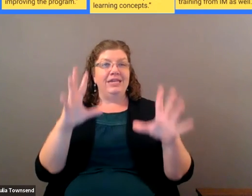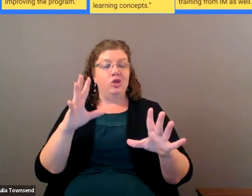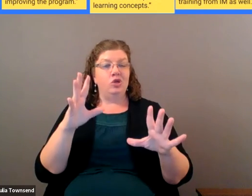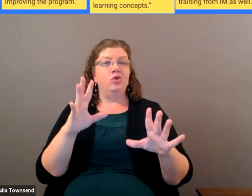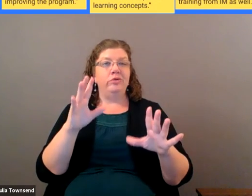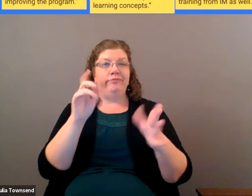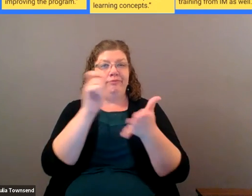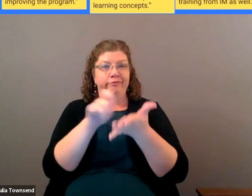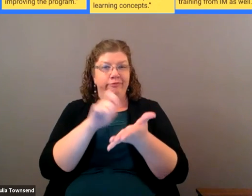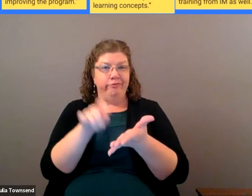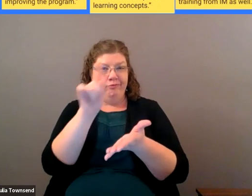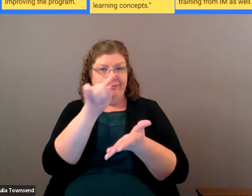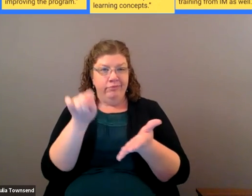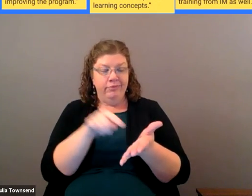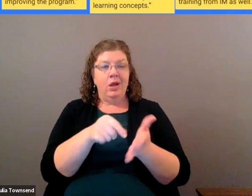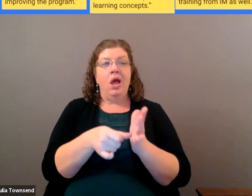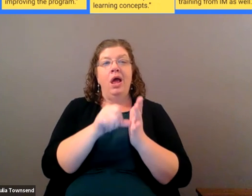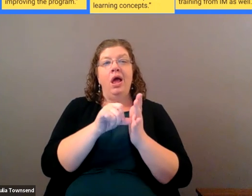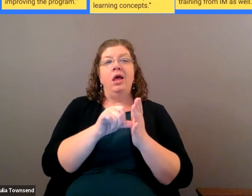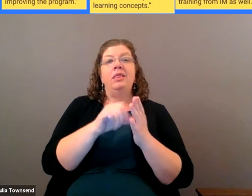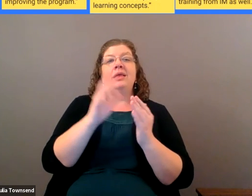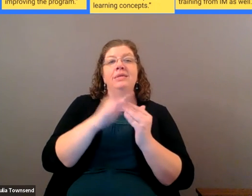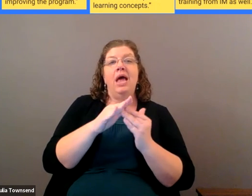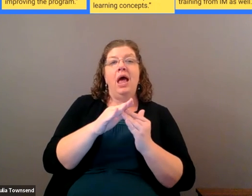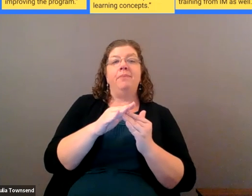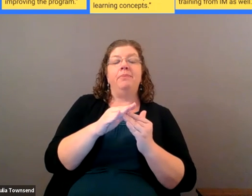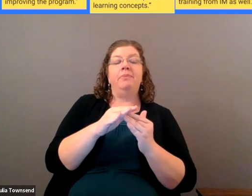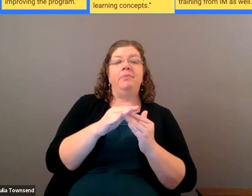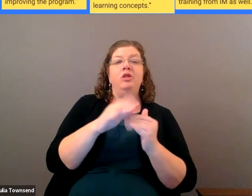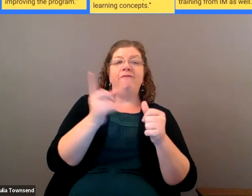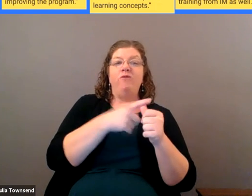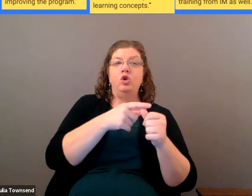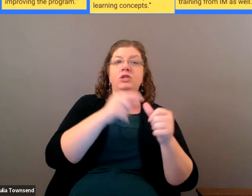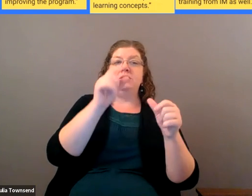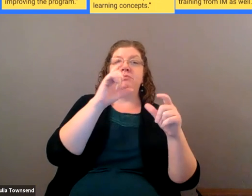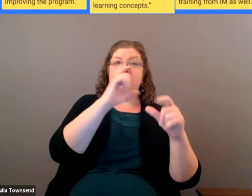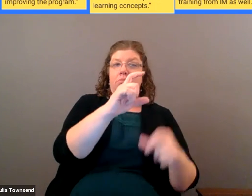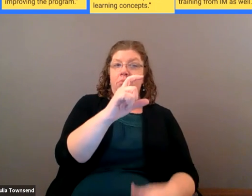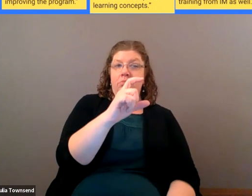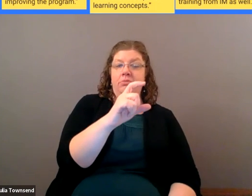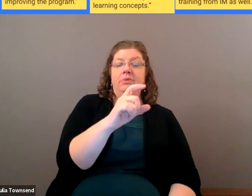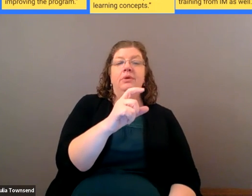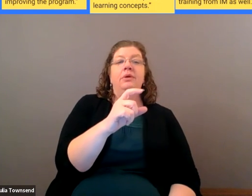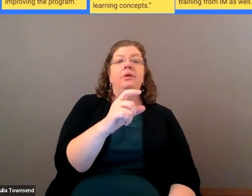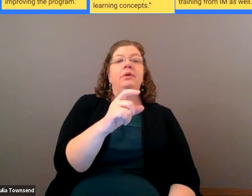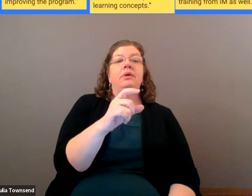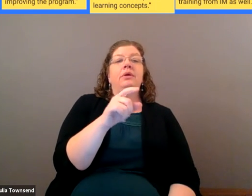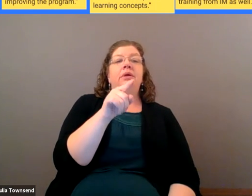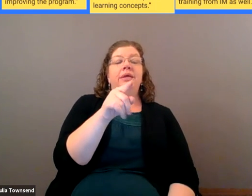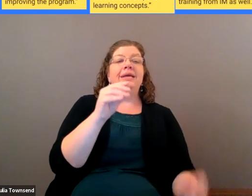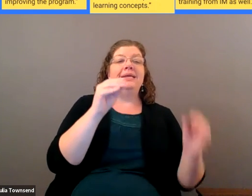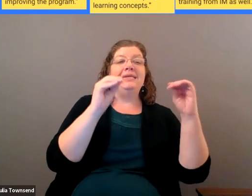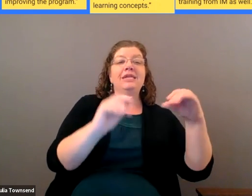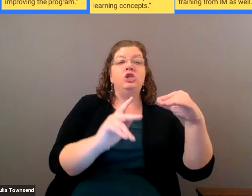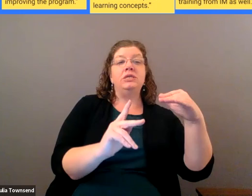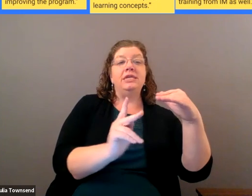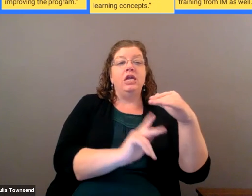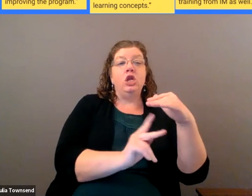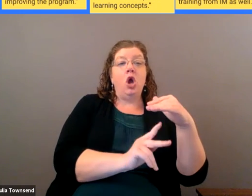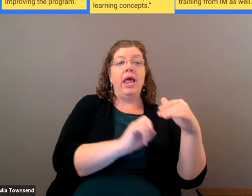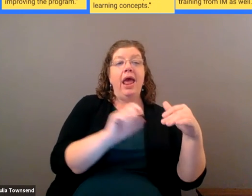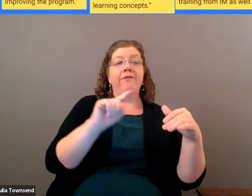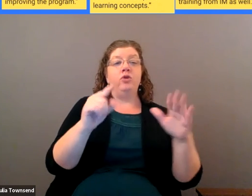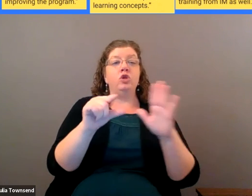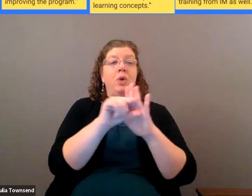Santa Bárbara y quiero mencionar aquí el primer comentario. Dice, le enseña a los